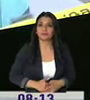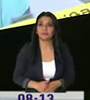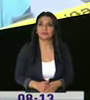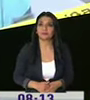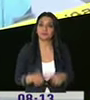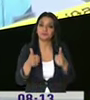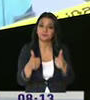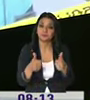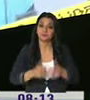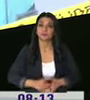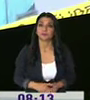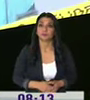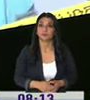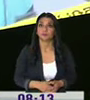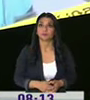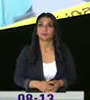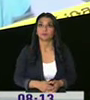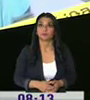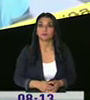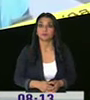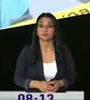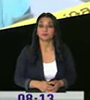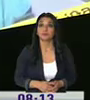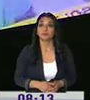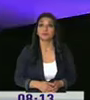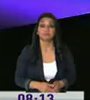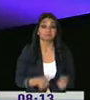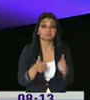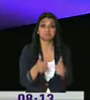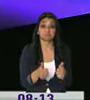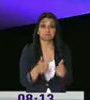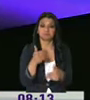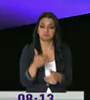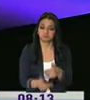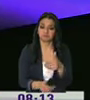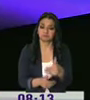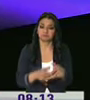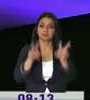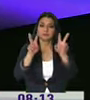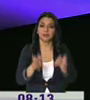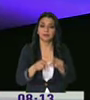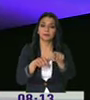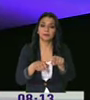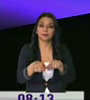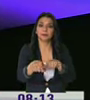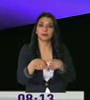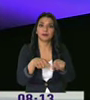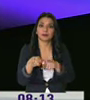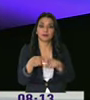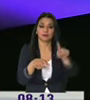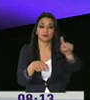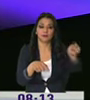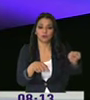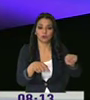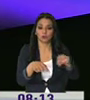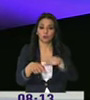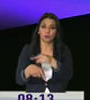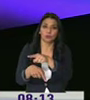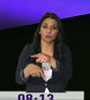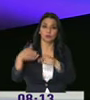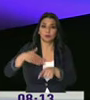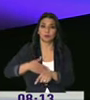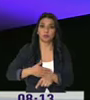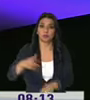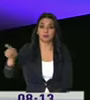Muchísimo, Sofi, un abrazo. Ahí nos estaba contando cómo va avanzando este tema de la vialidad, esta unión del anillo de la Simón